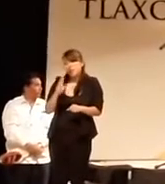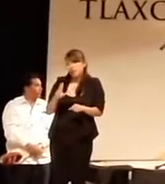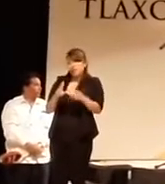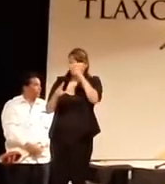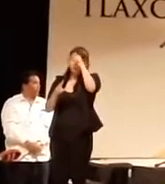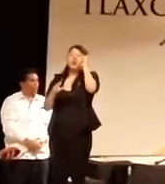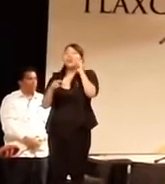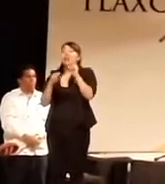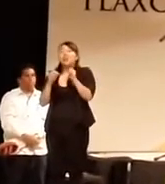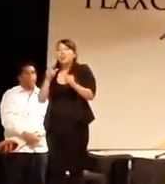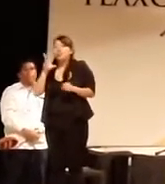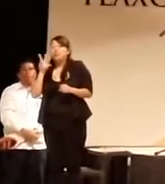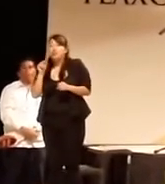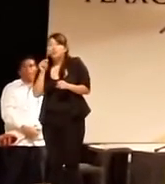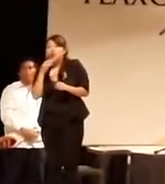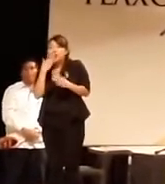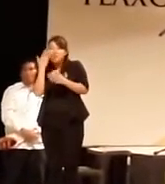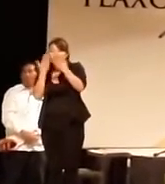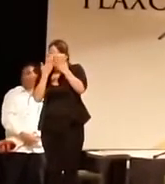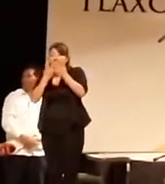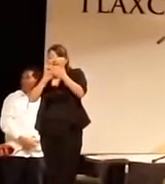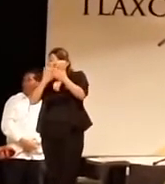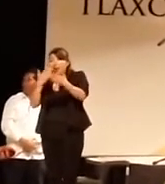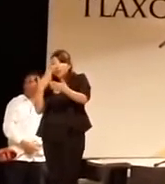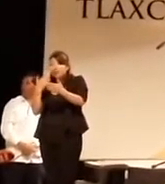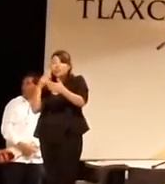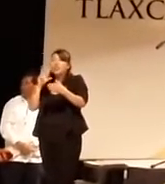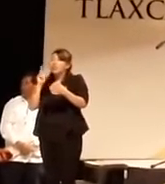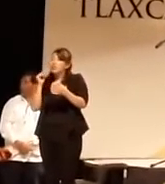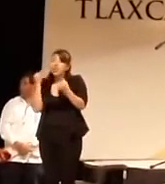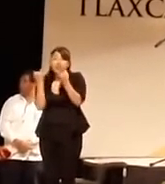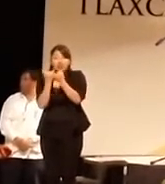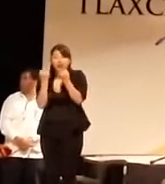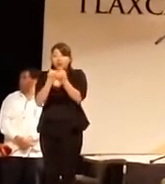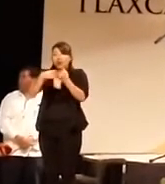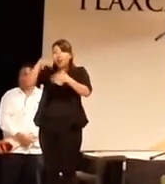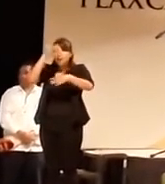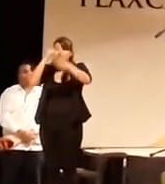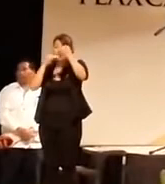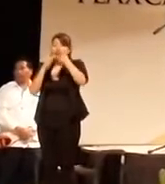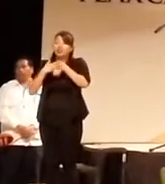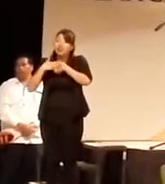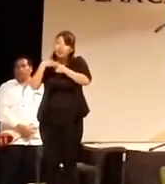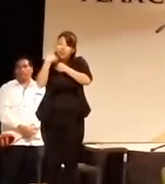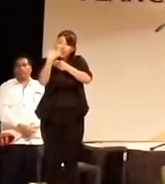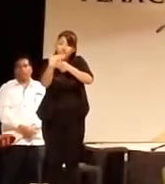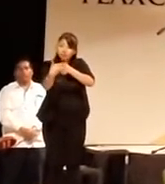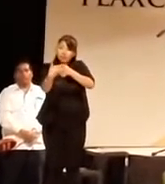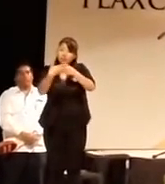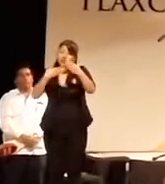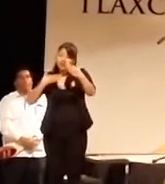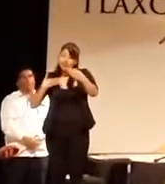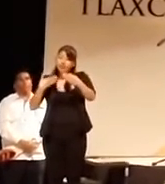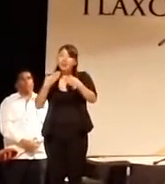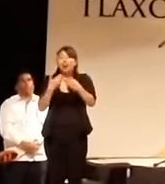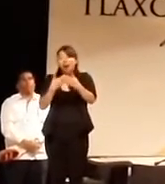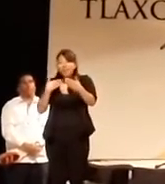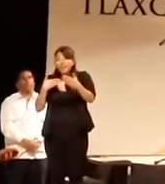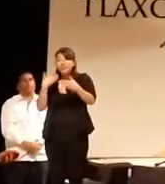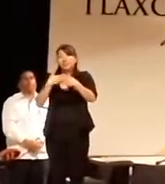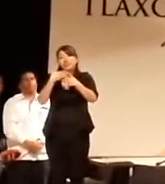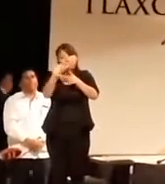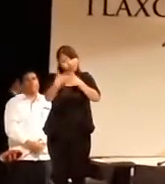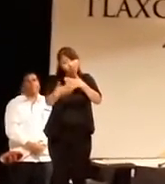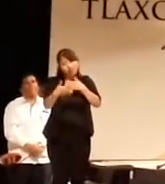las condiciones reales de su trabajo, impida clasificar a las personas por sus capacidades y deje de